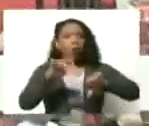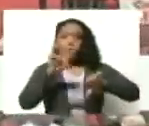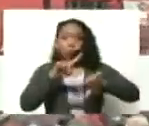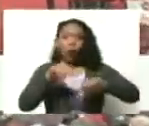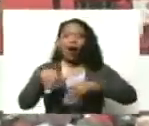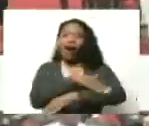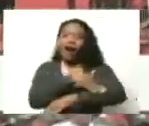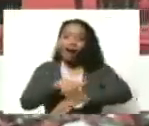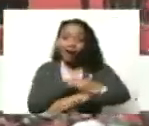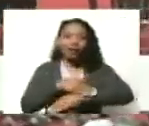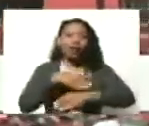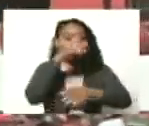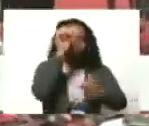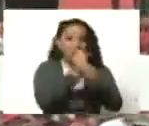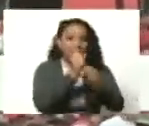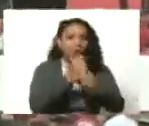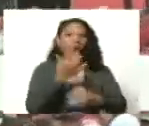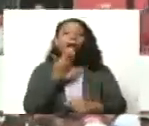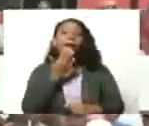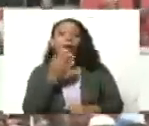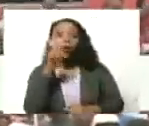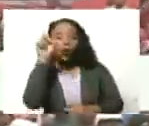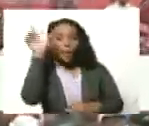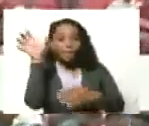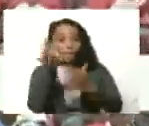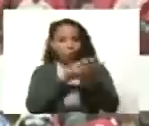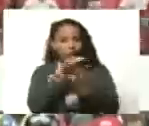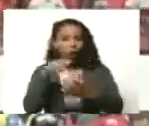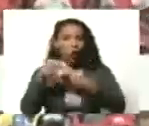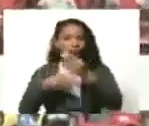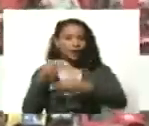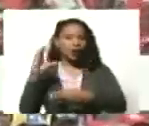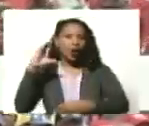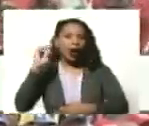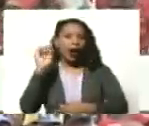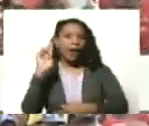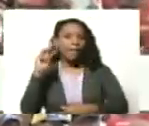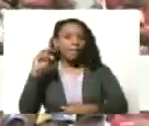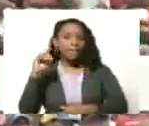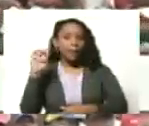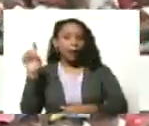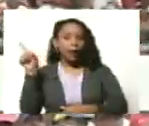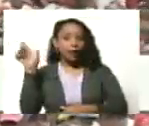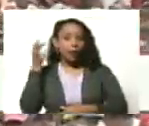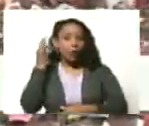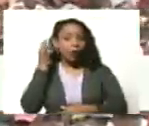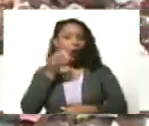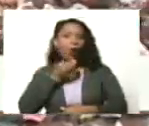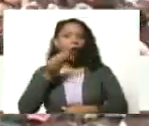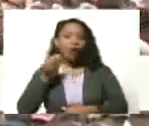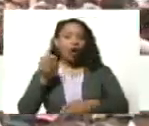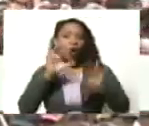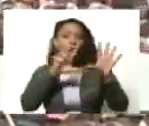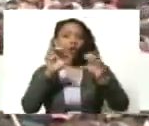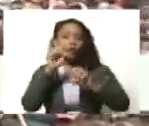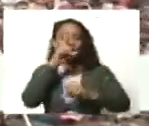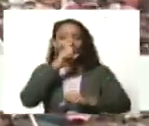la calle. Si hay un problema, miren, lo que hizo Carmen. Carmen es una muchacha, 80